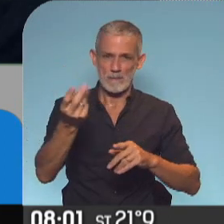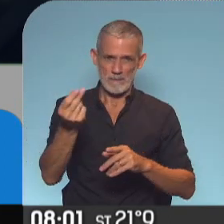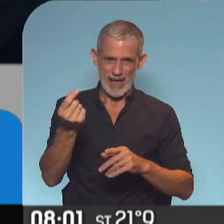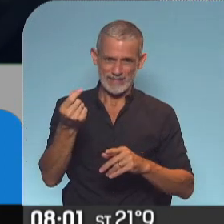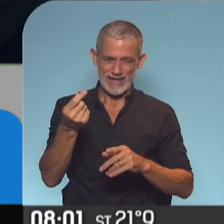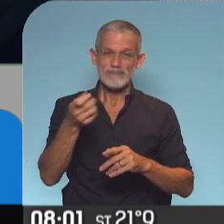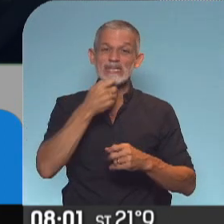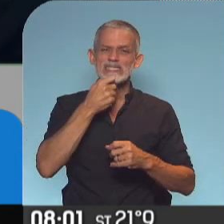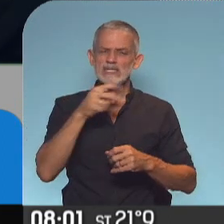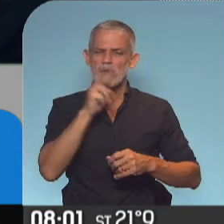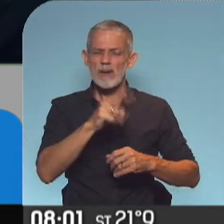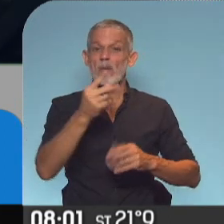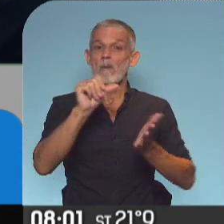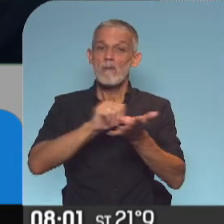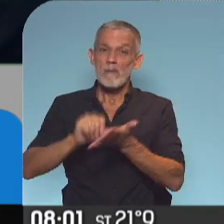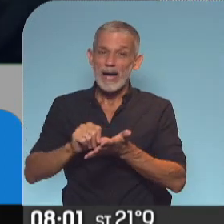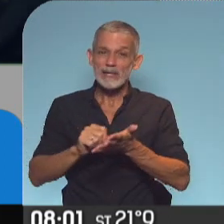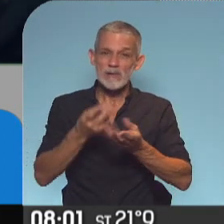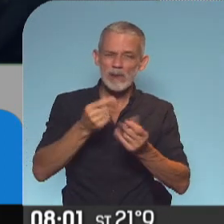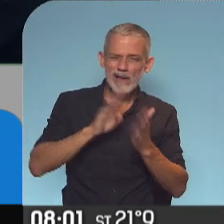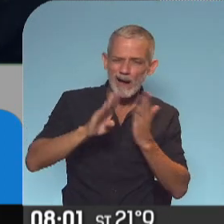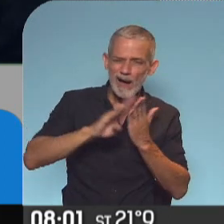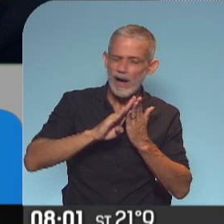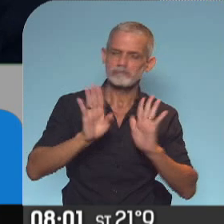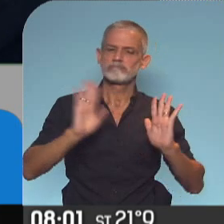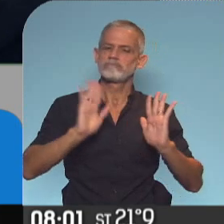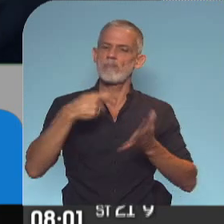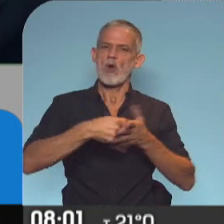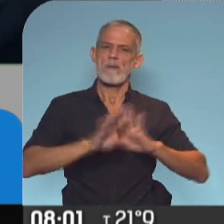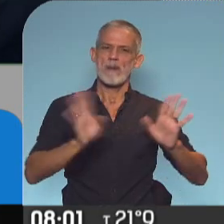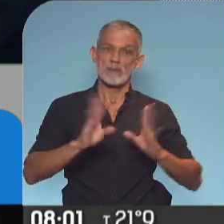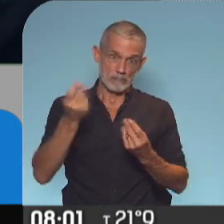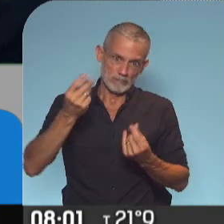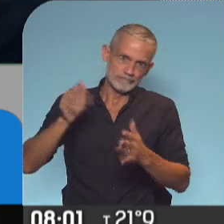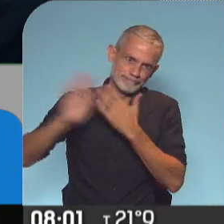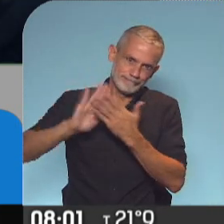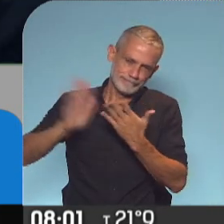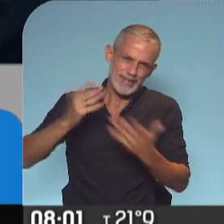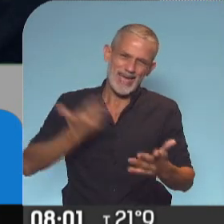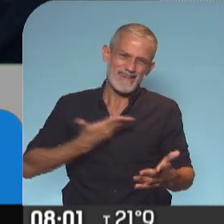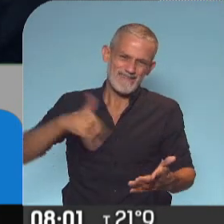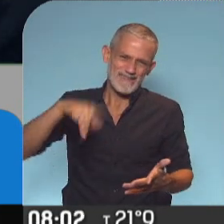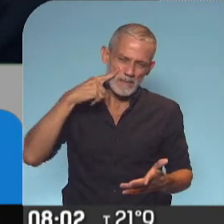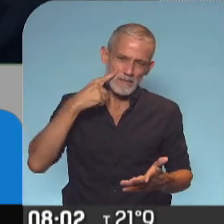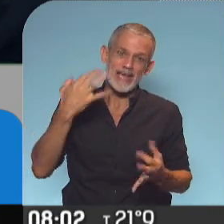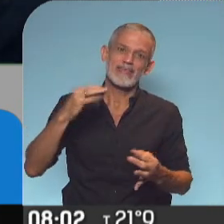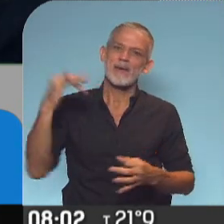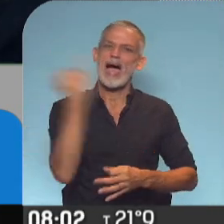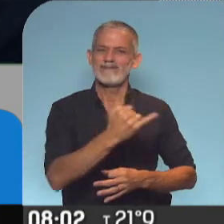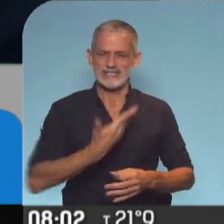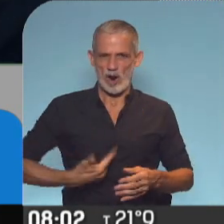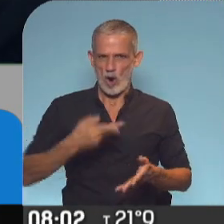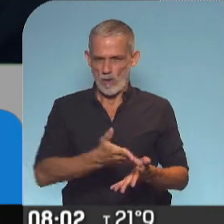fondos si advertía que un país estaba fugando capitales. Los capitales estaban yendo. El fondo tenía que haberle advertido al gobierno. Y